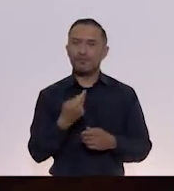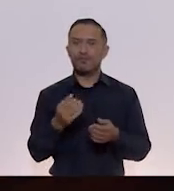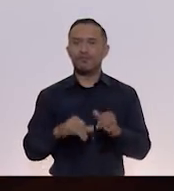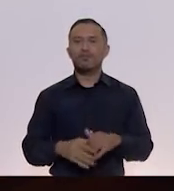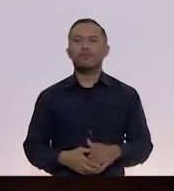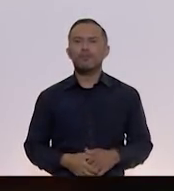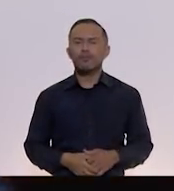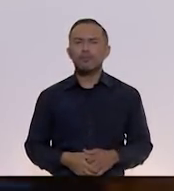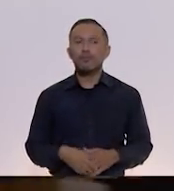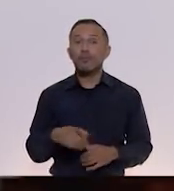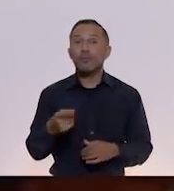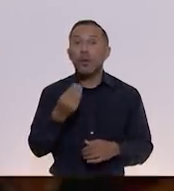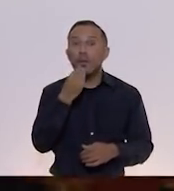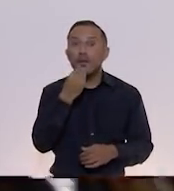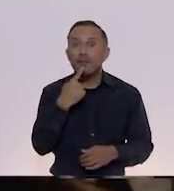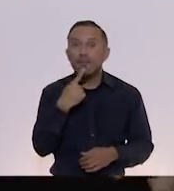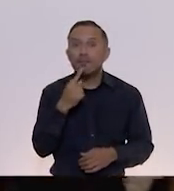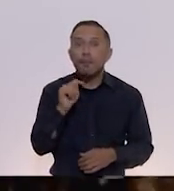¿Y qué tal nos quedaron?